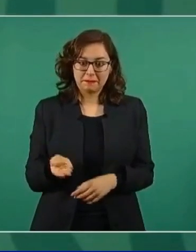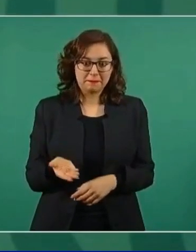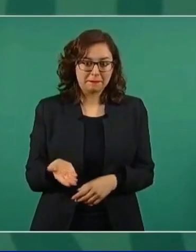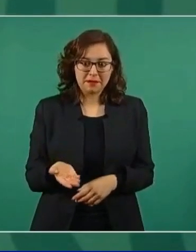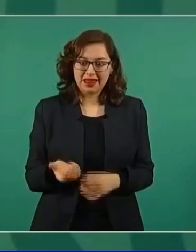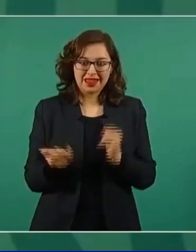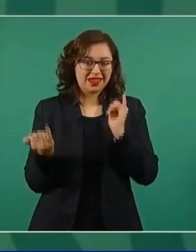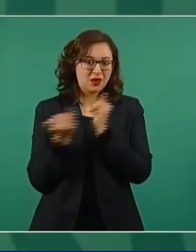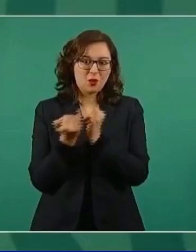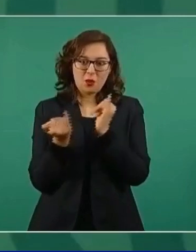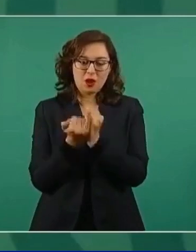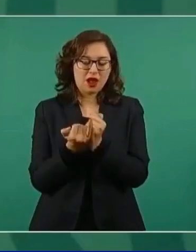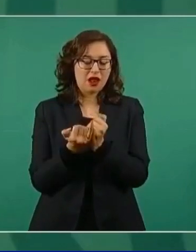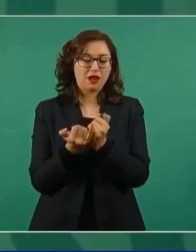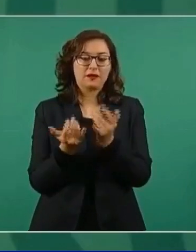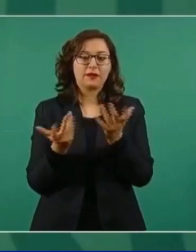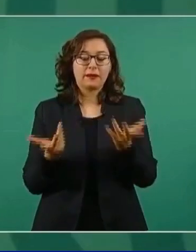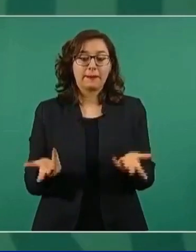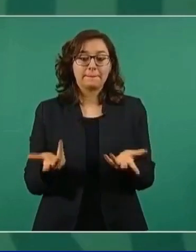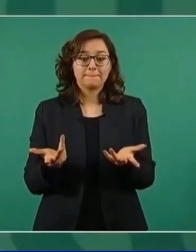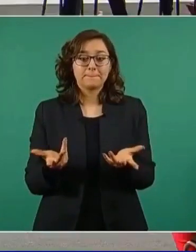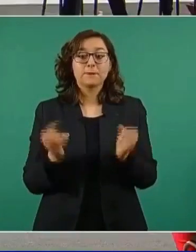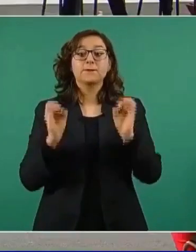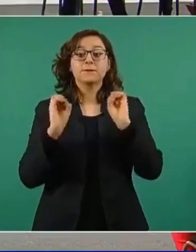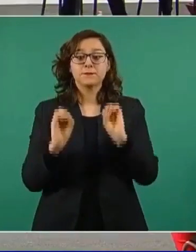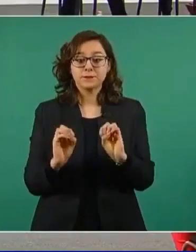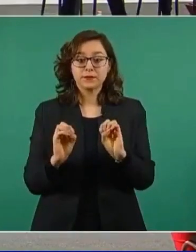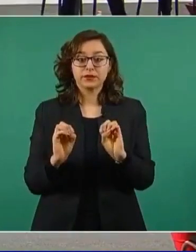O cómo le dieron la vuelta.